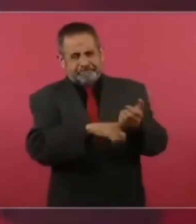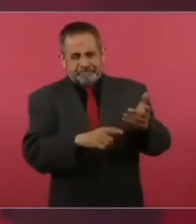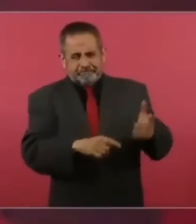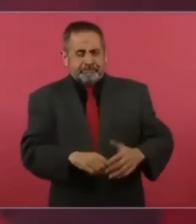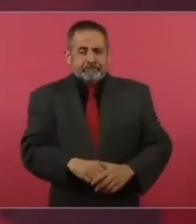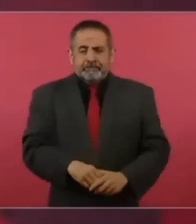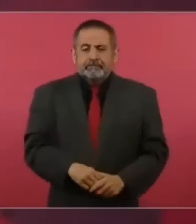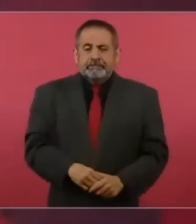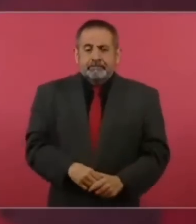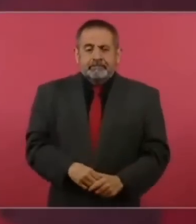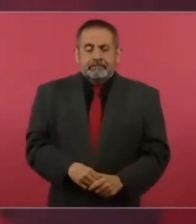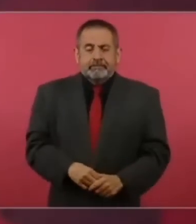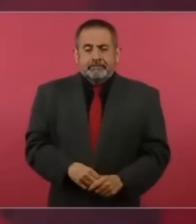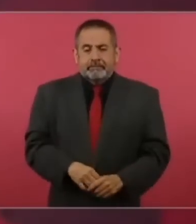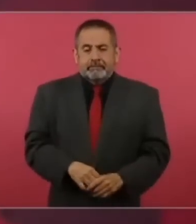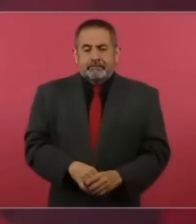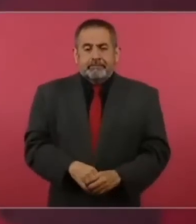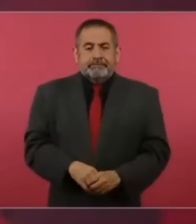etcétera.